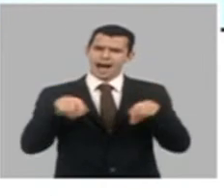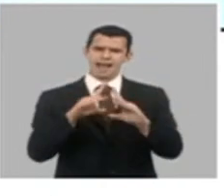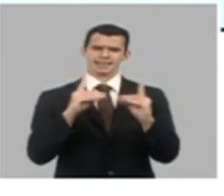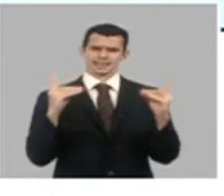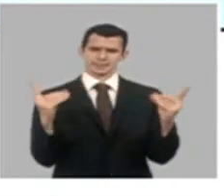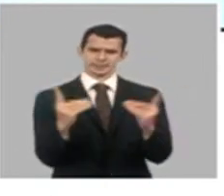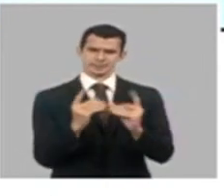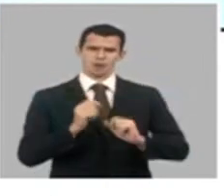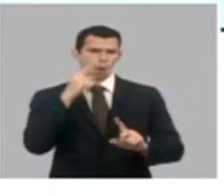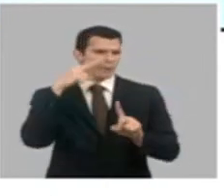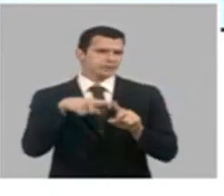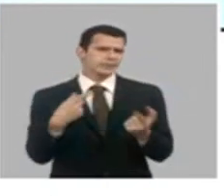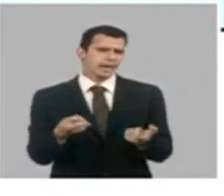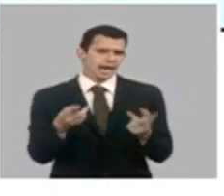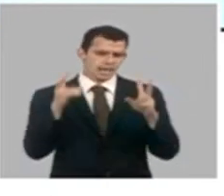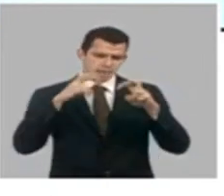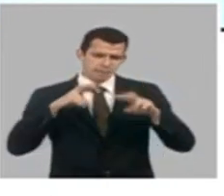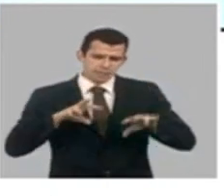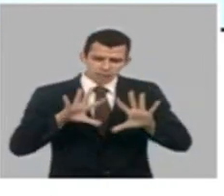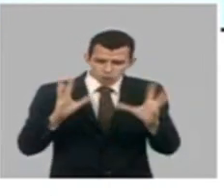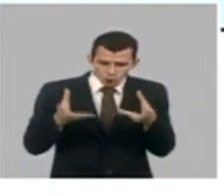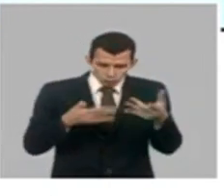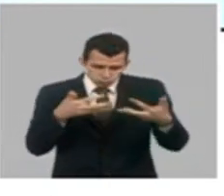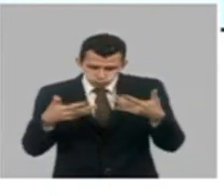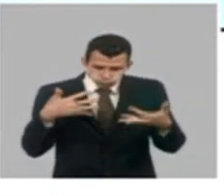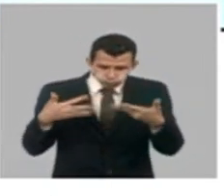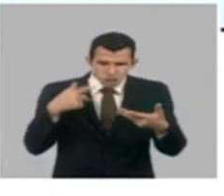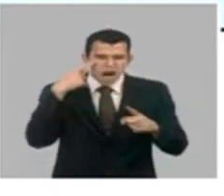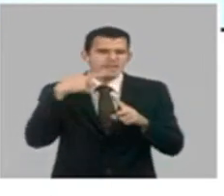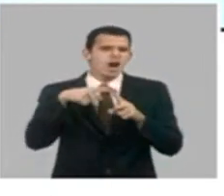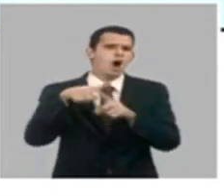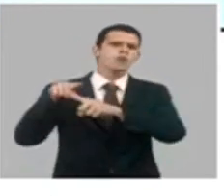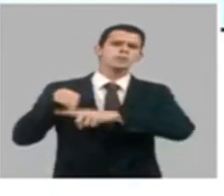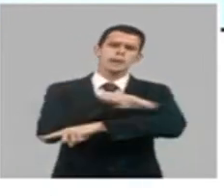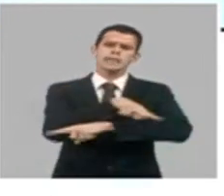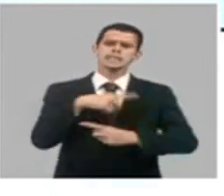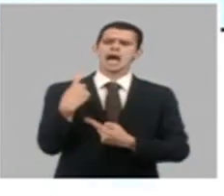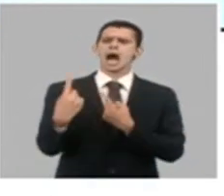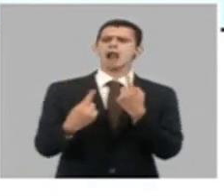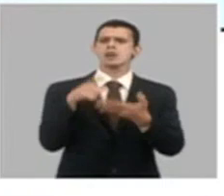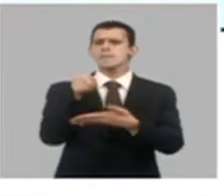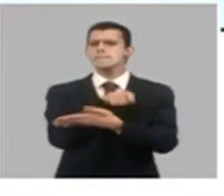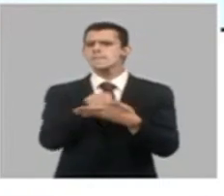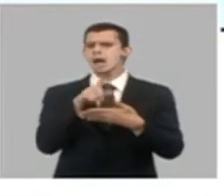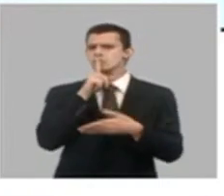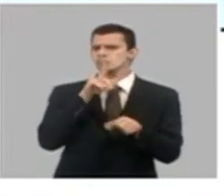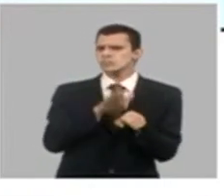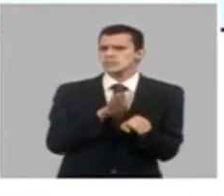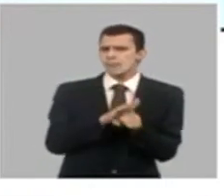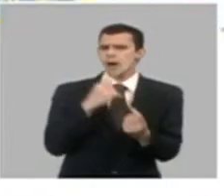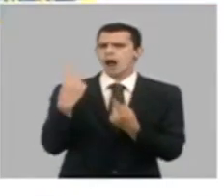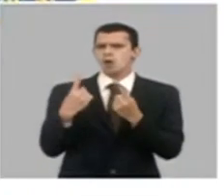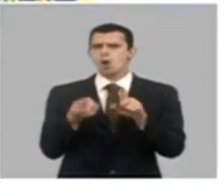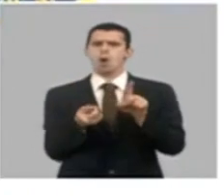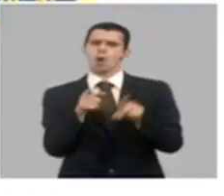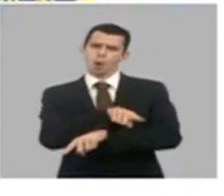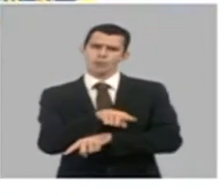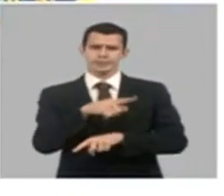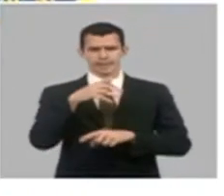repito el centro de influencia maligna extranjera va a estar directamente subordinado a esta oficina continua